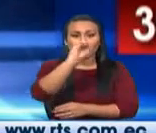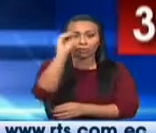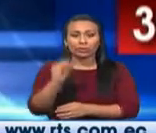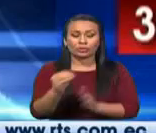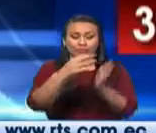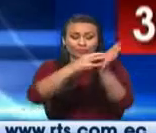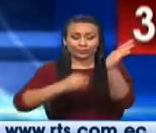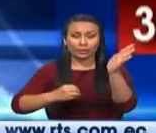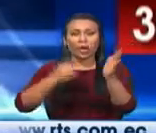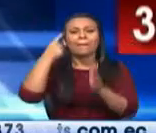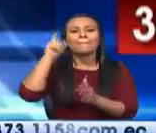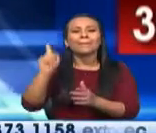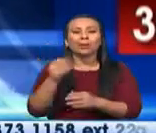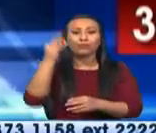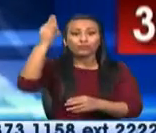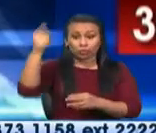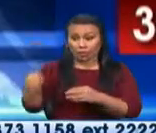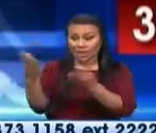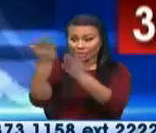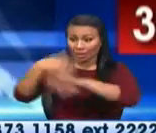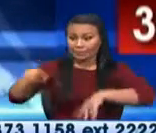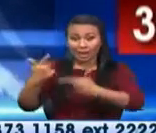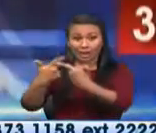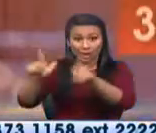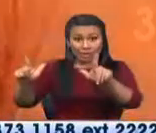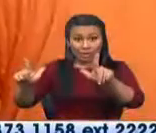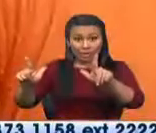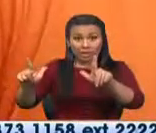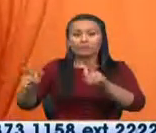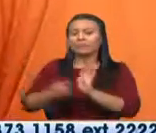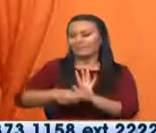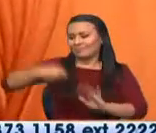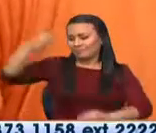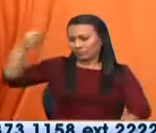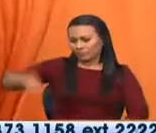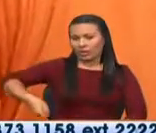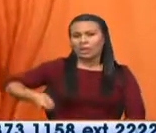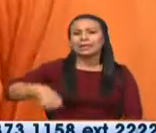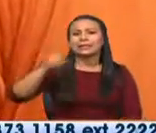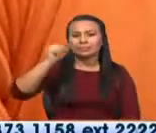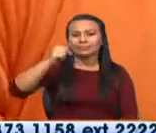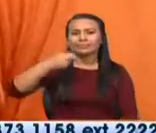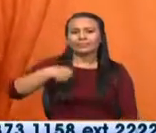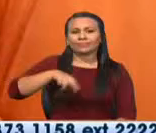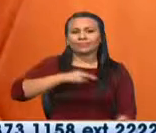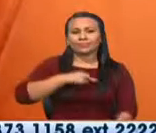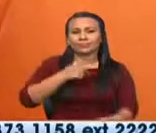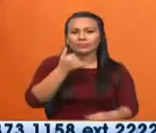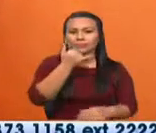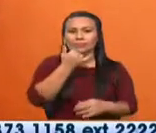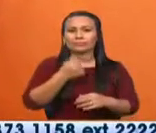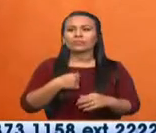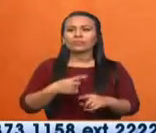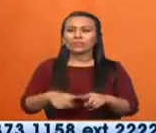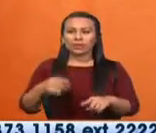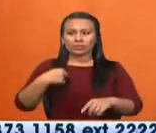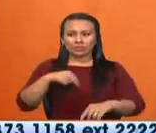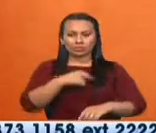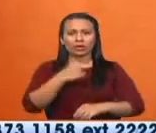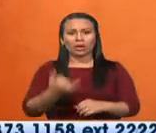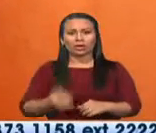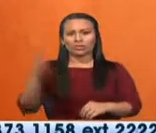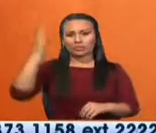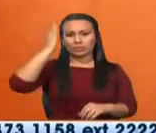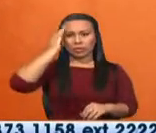fondo propio que será entregado cuando quede en libertad. Nos equivocamos y esas equivocaciones uno tiene